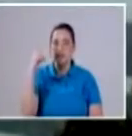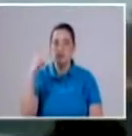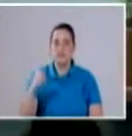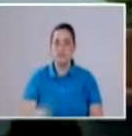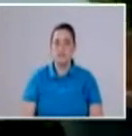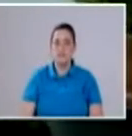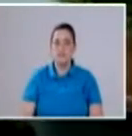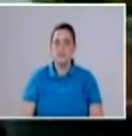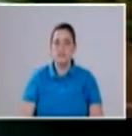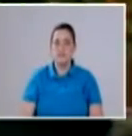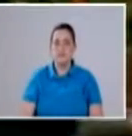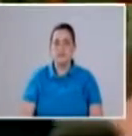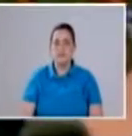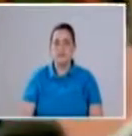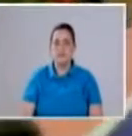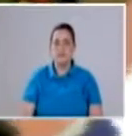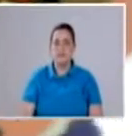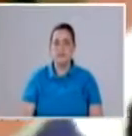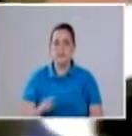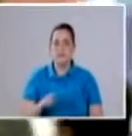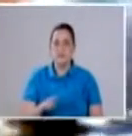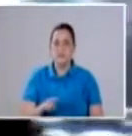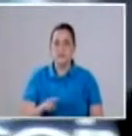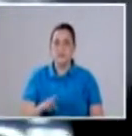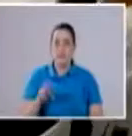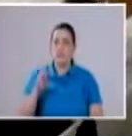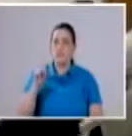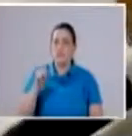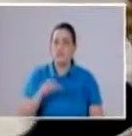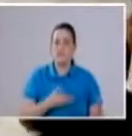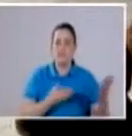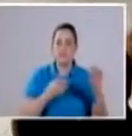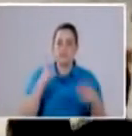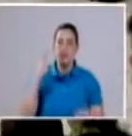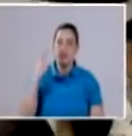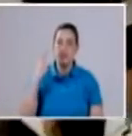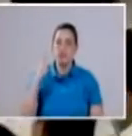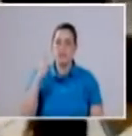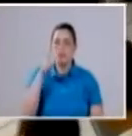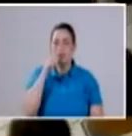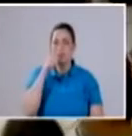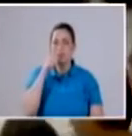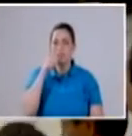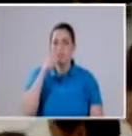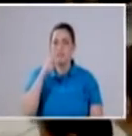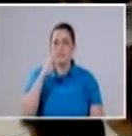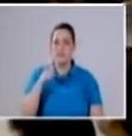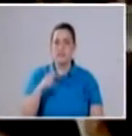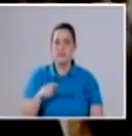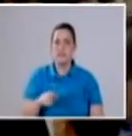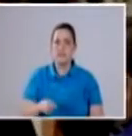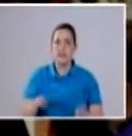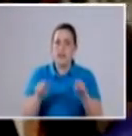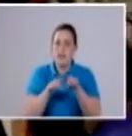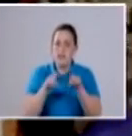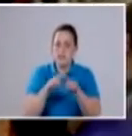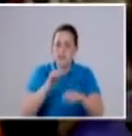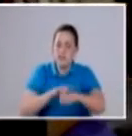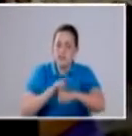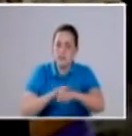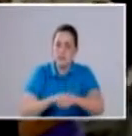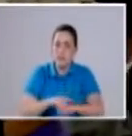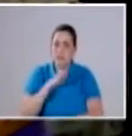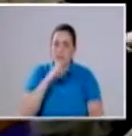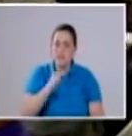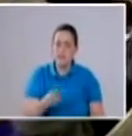Entonces, el concepto ese de no servir a dos señores a la vez es bien importante.